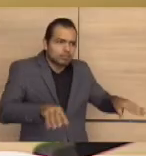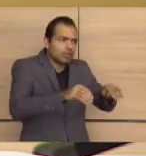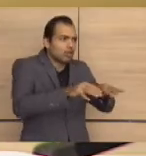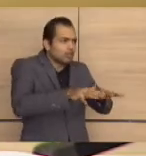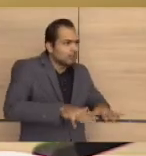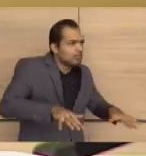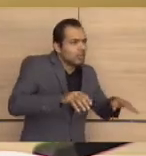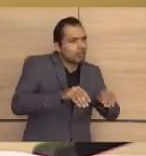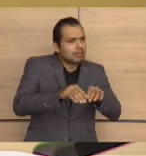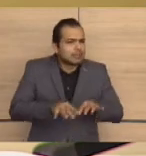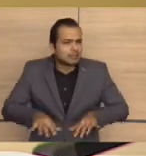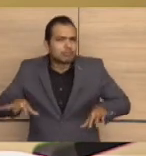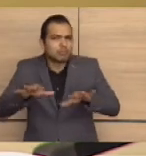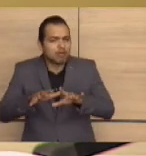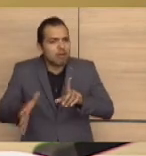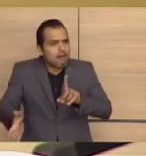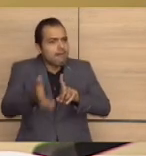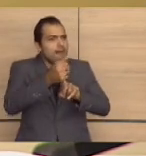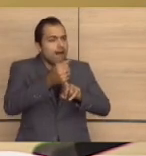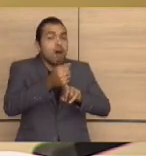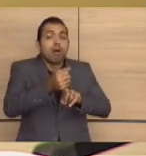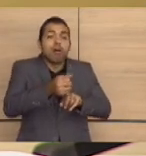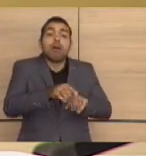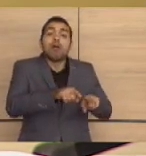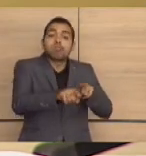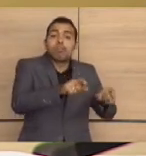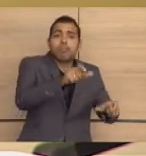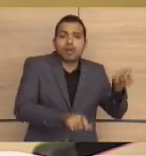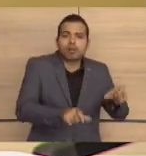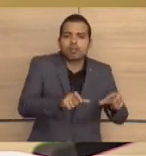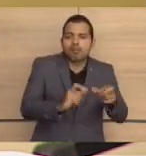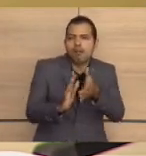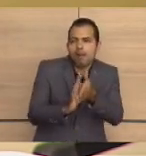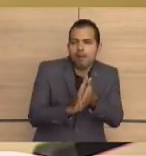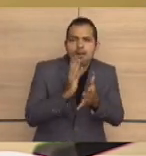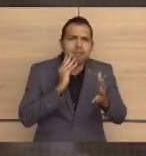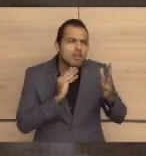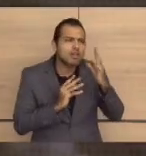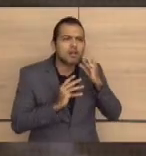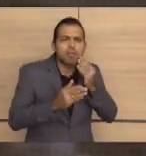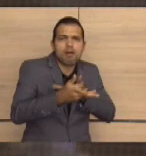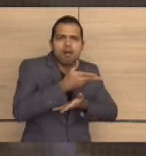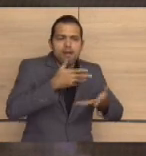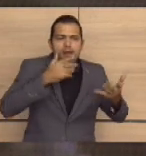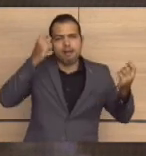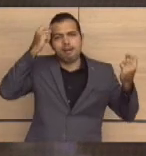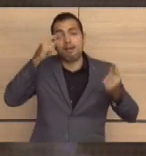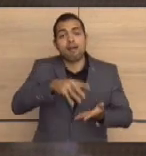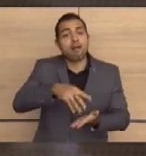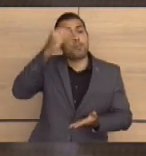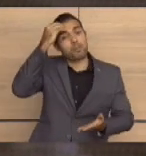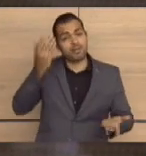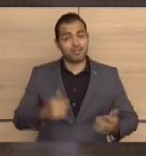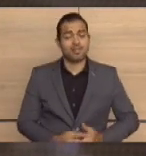contamos las experiencias y vamos aprendiendo de todos. Siento que debemos seguir con la línea,